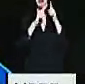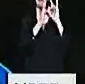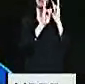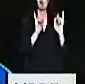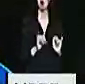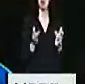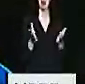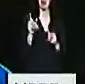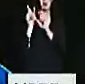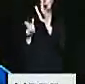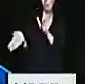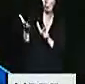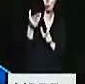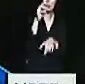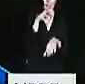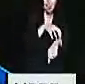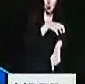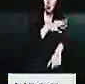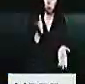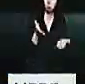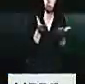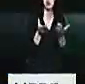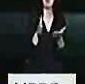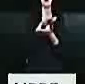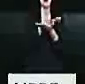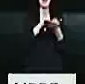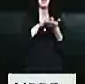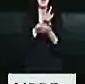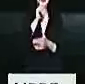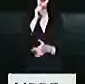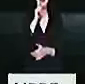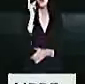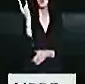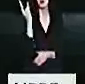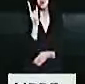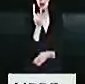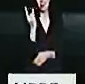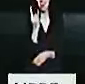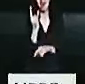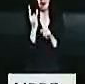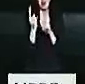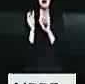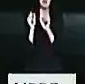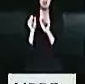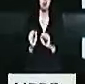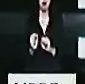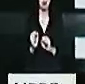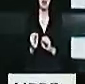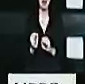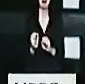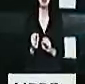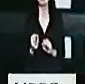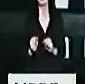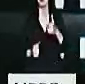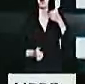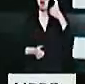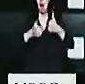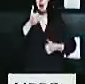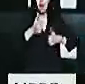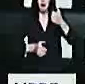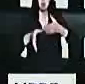Un incentivo tremendo es, por ejemplo, tener una universidad donde también poder desarrollar las habilidades